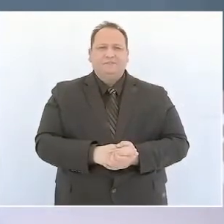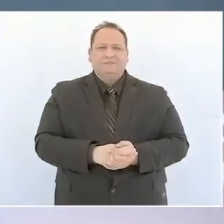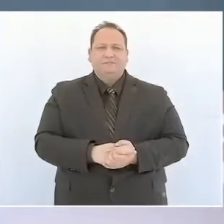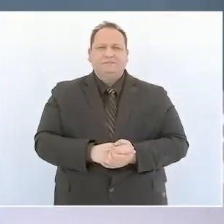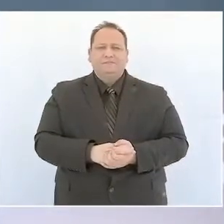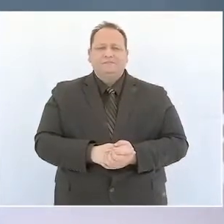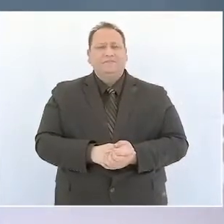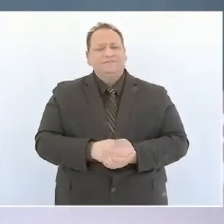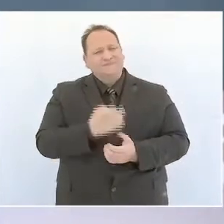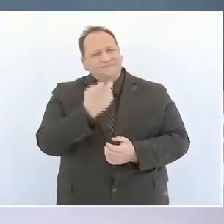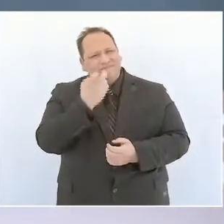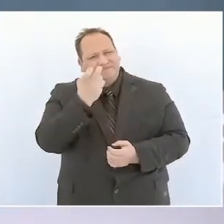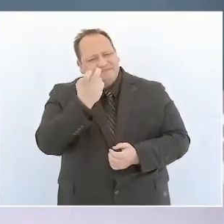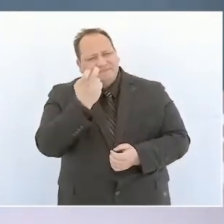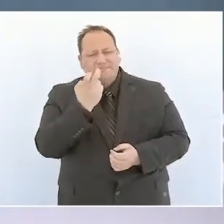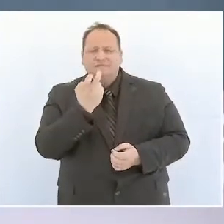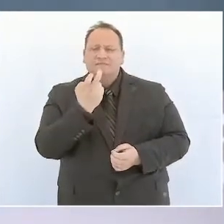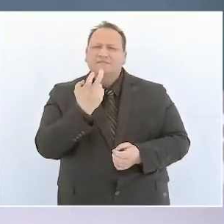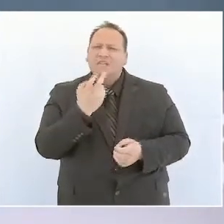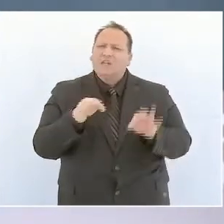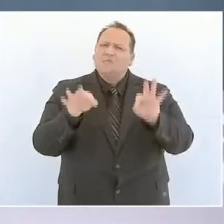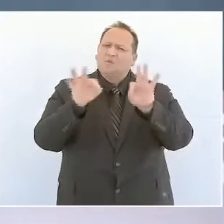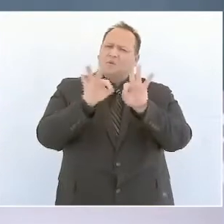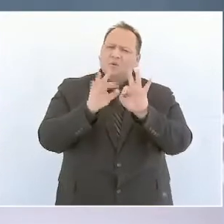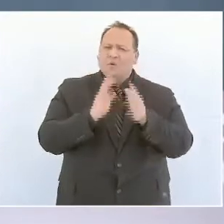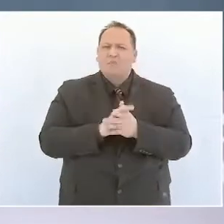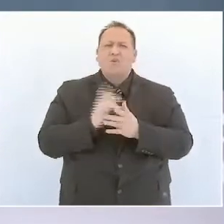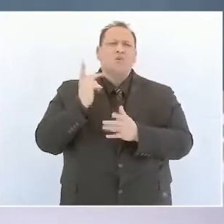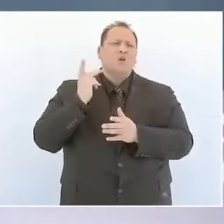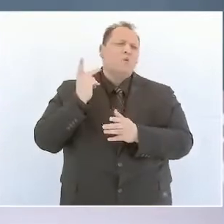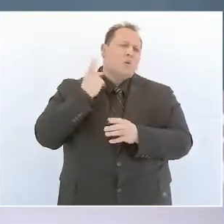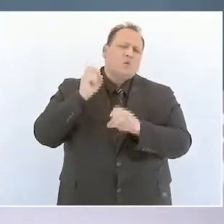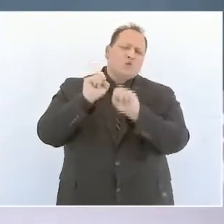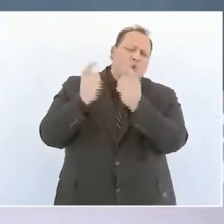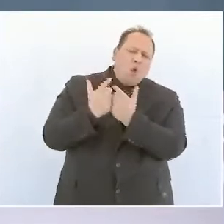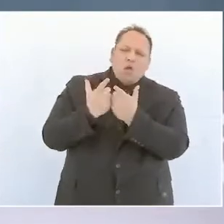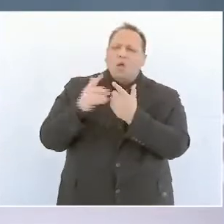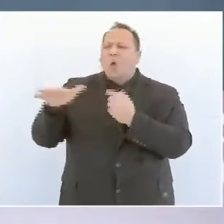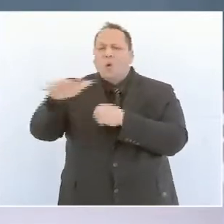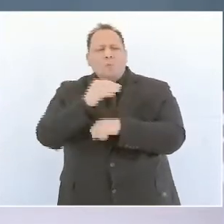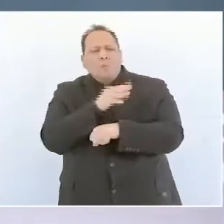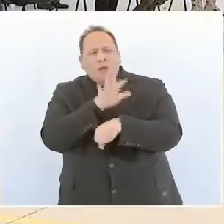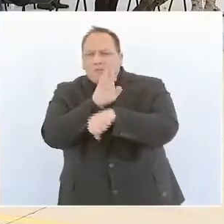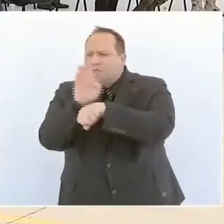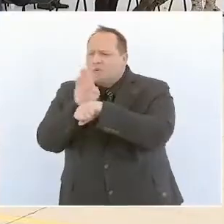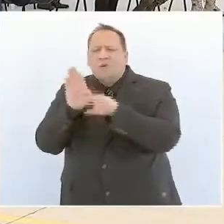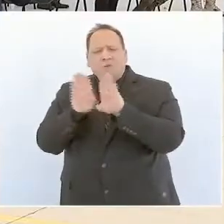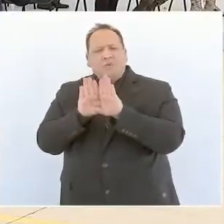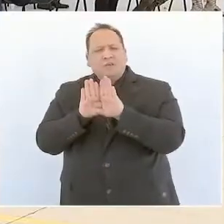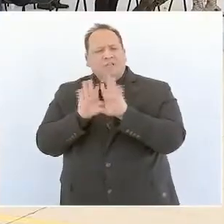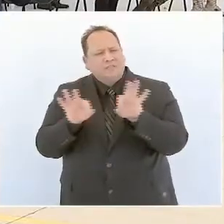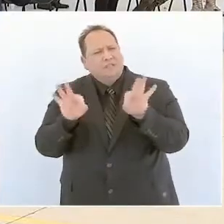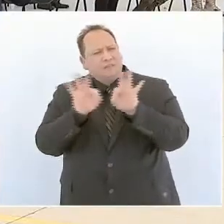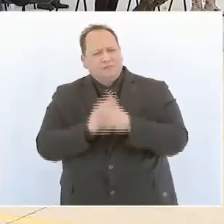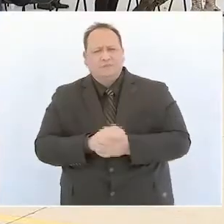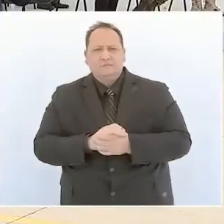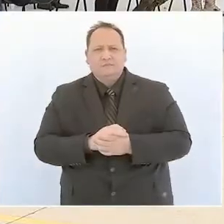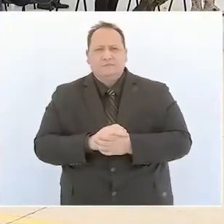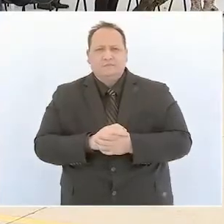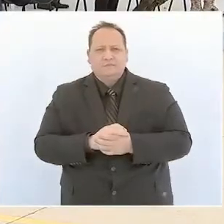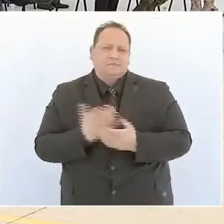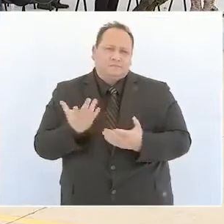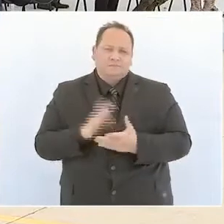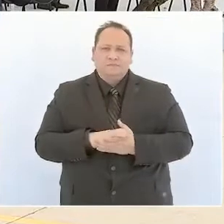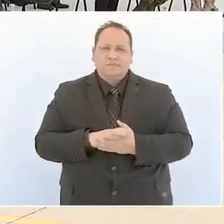Por eso es muy importante la política social, la política de bienestar. No se resuelve